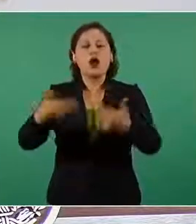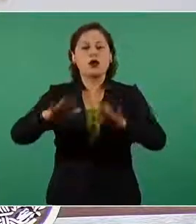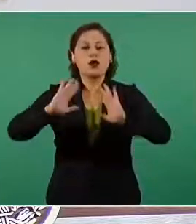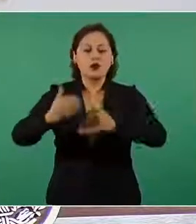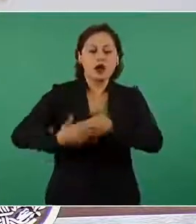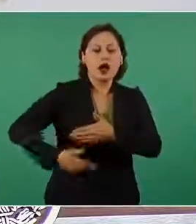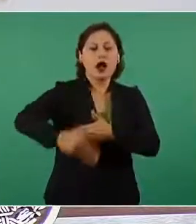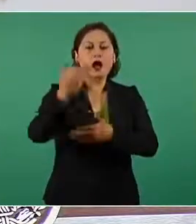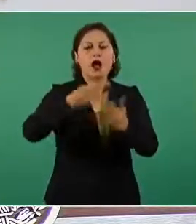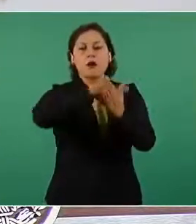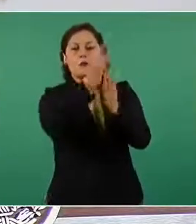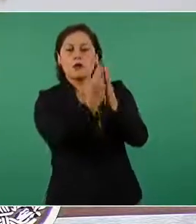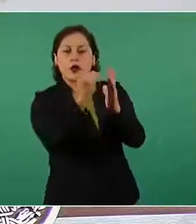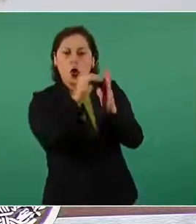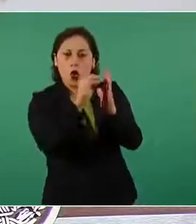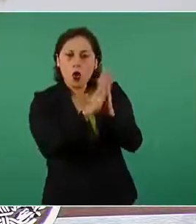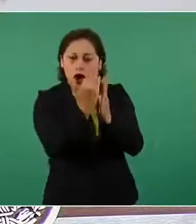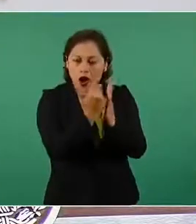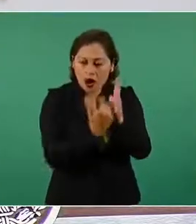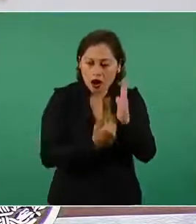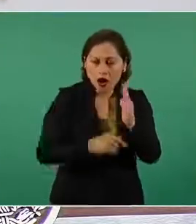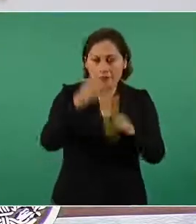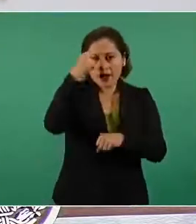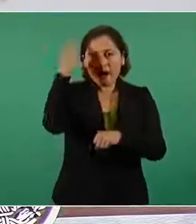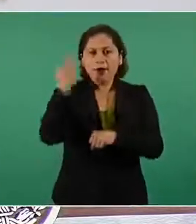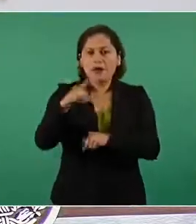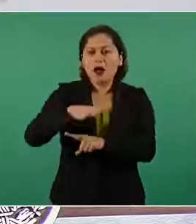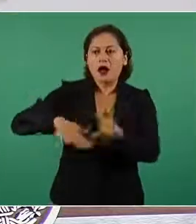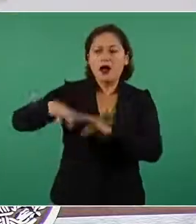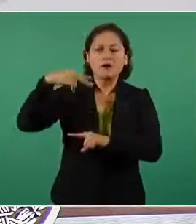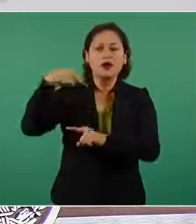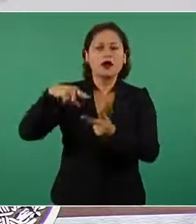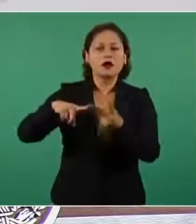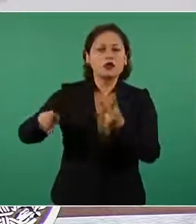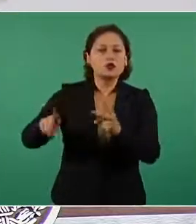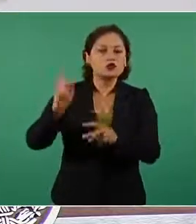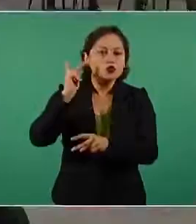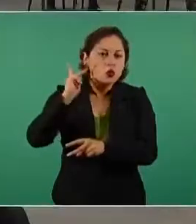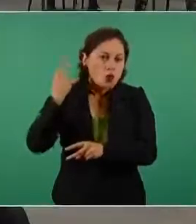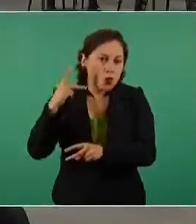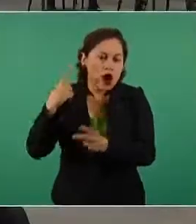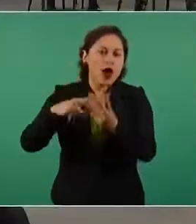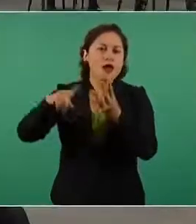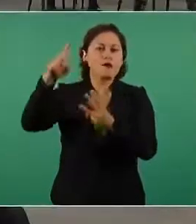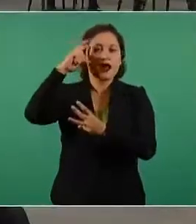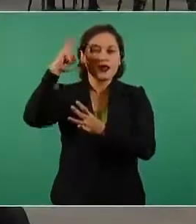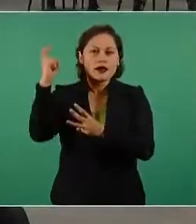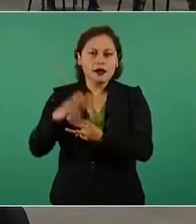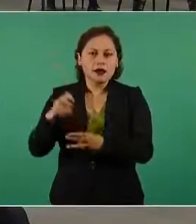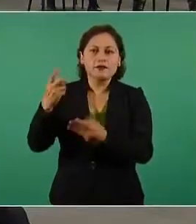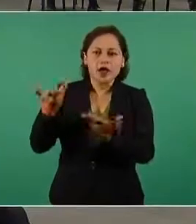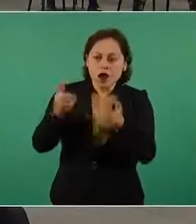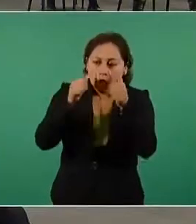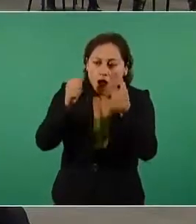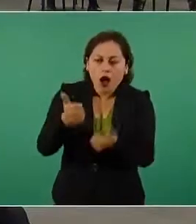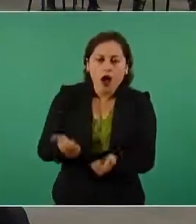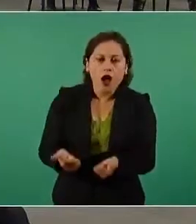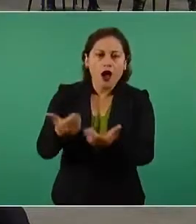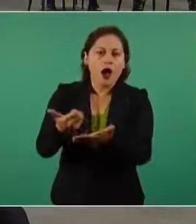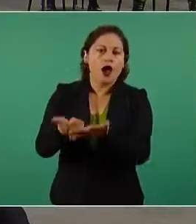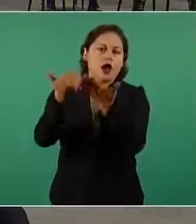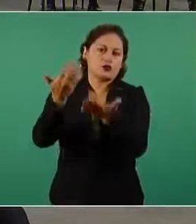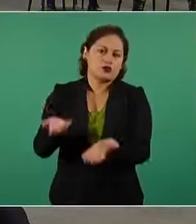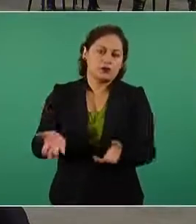personas afectadas por el huracán Grace en Veracruz, en Puebla y en Hidalgo. Como parte de